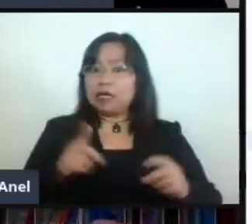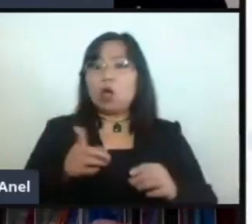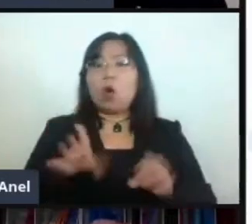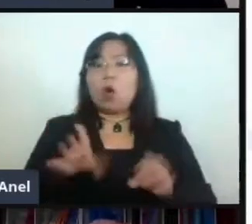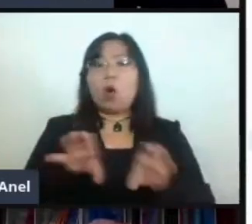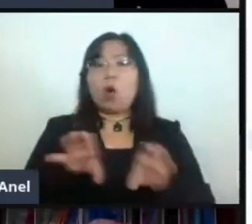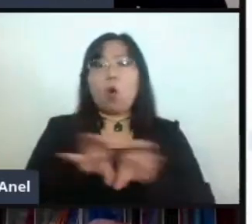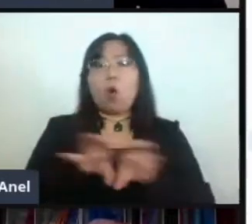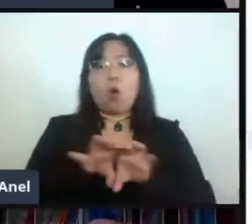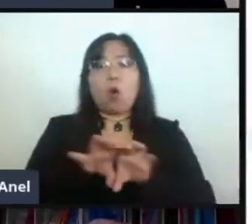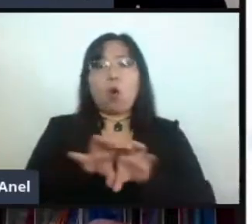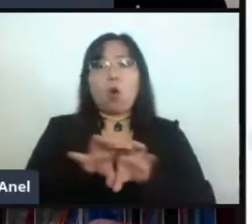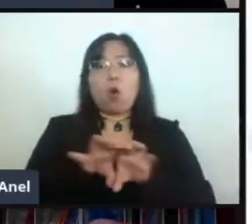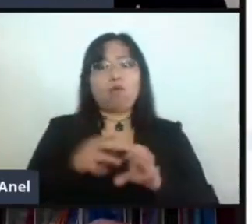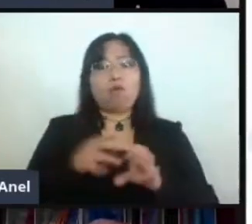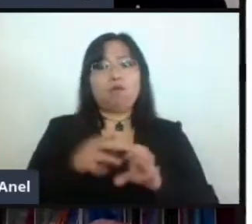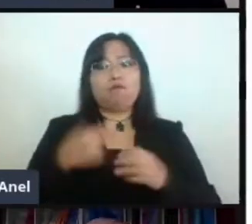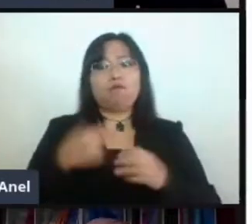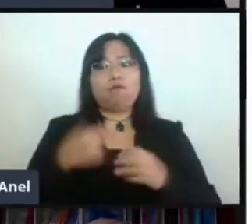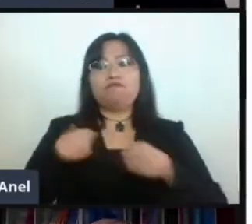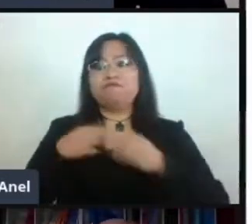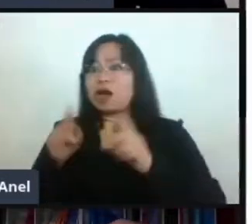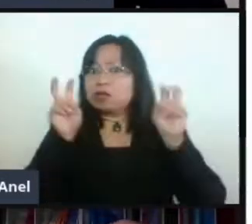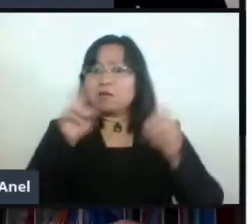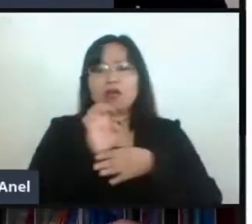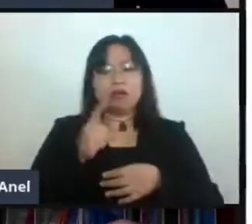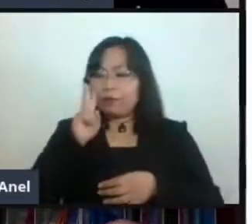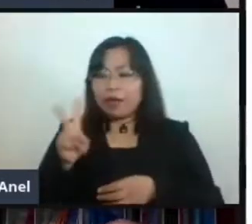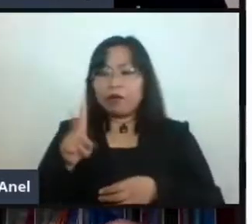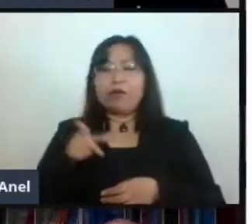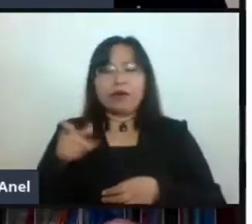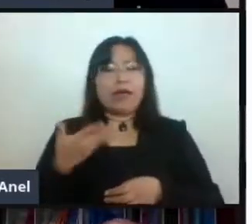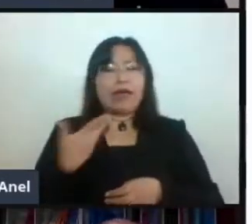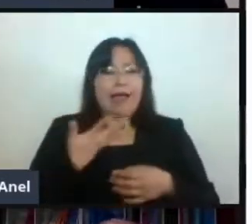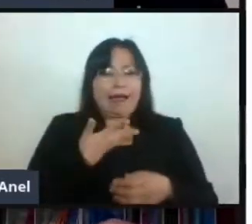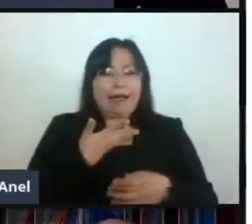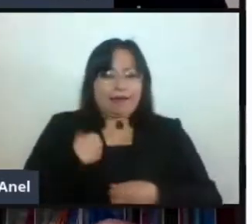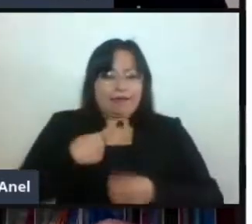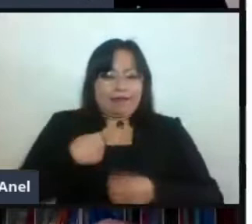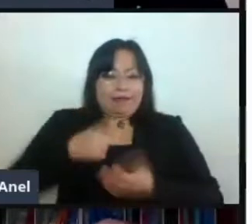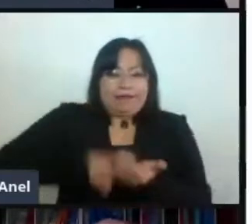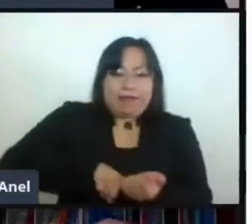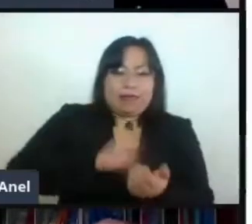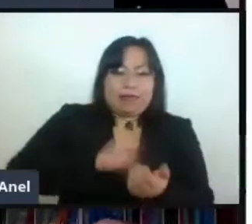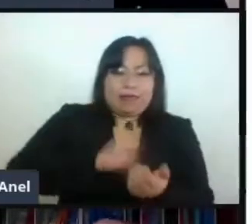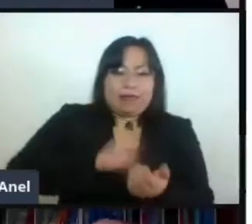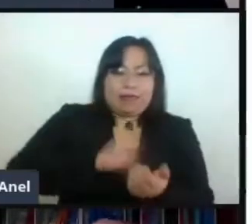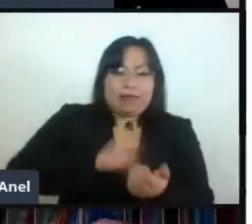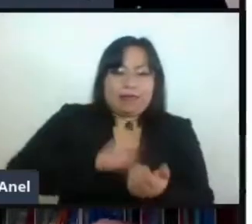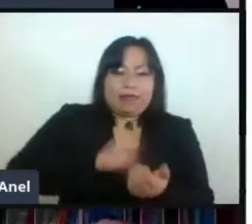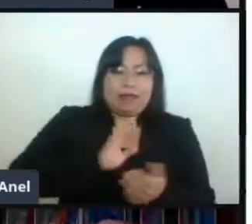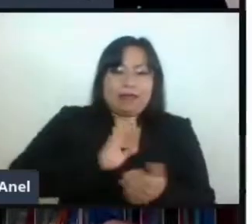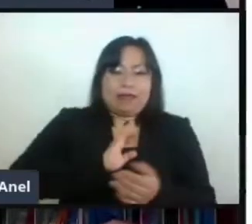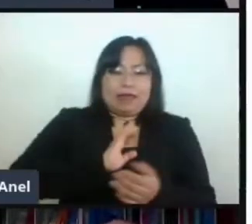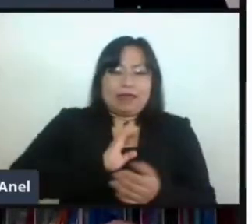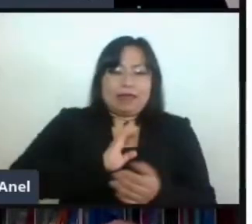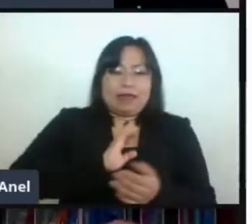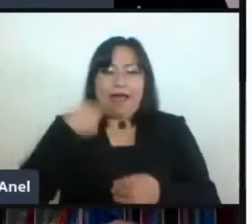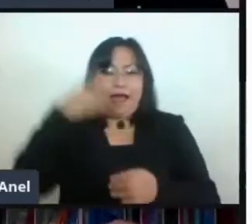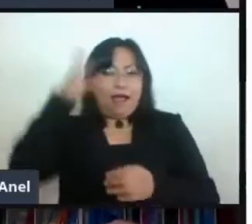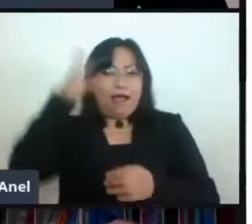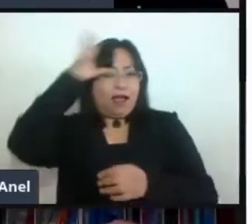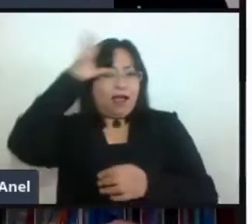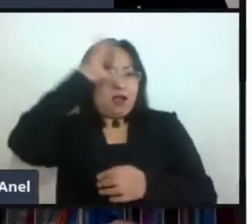que son la punta de lanza para poder hacer realmente una evaluación que nos sirva, que nos funcione. Algo